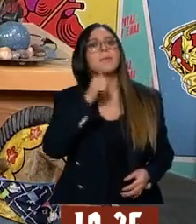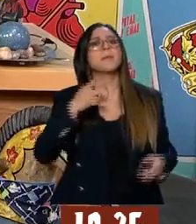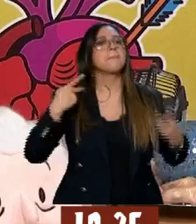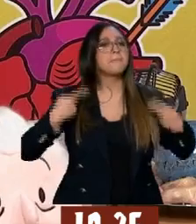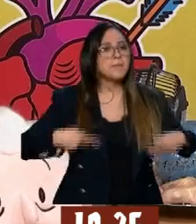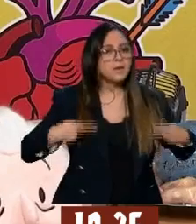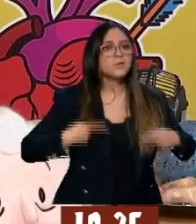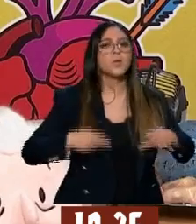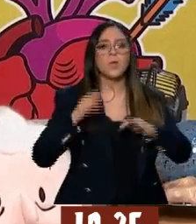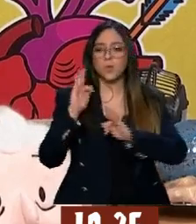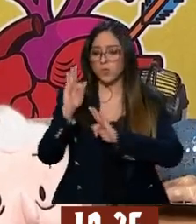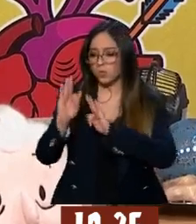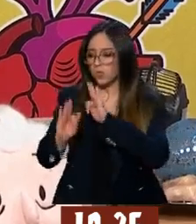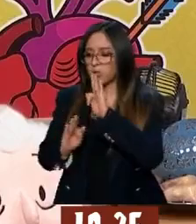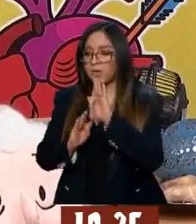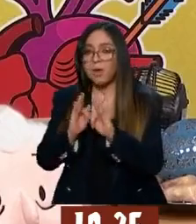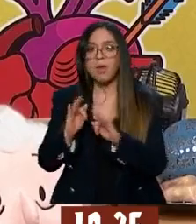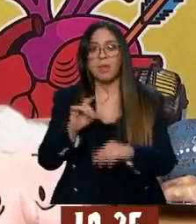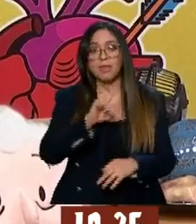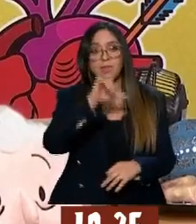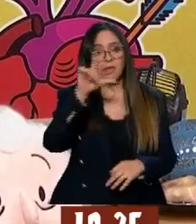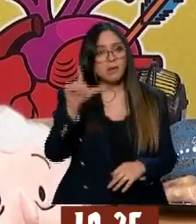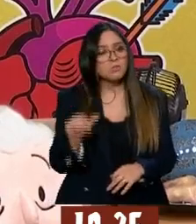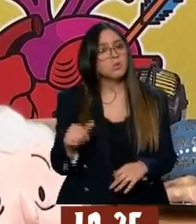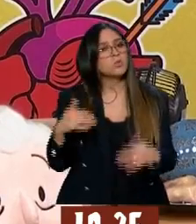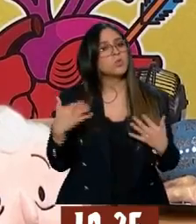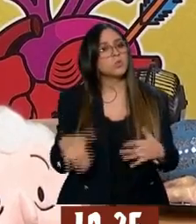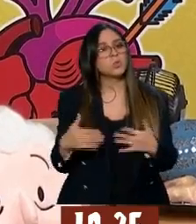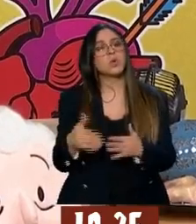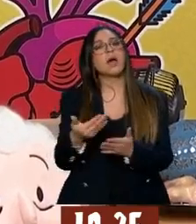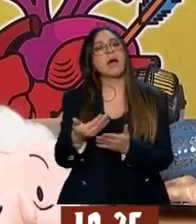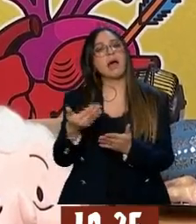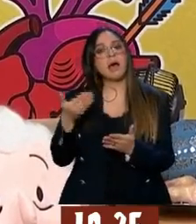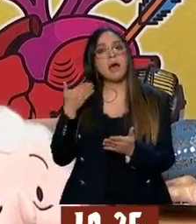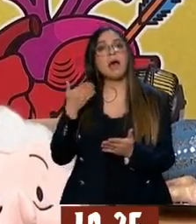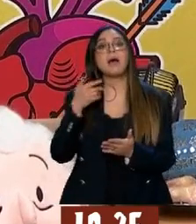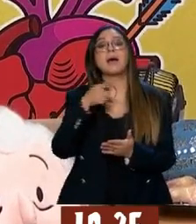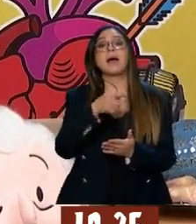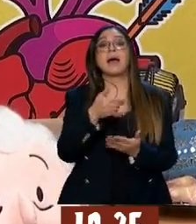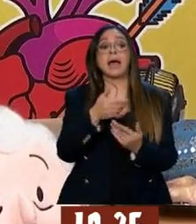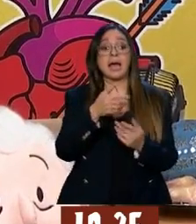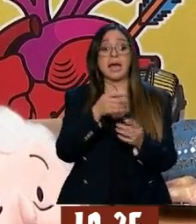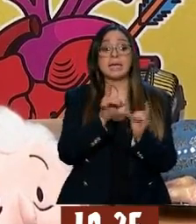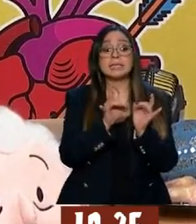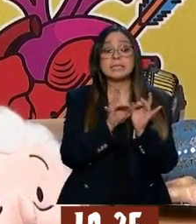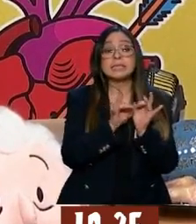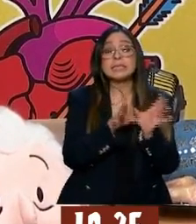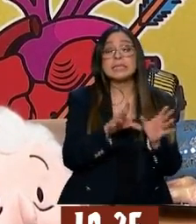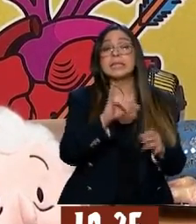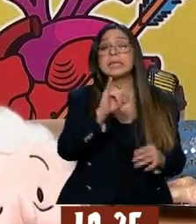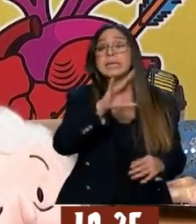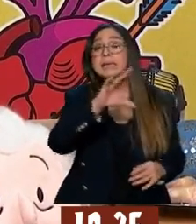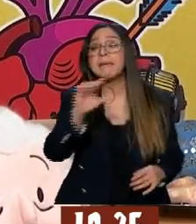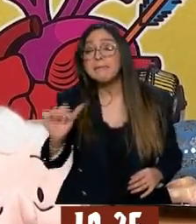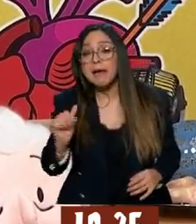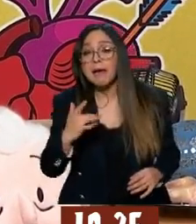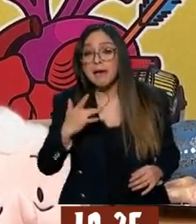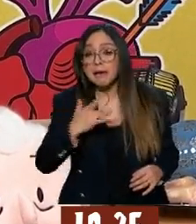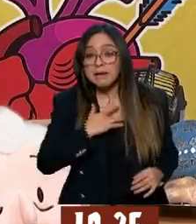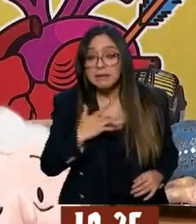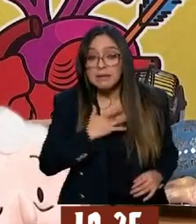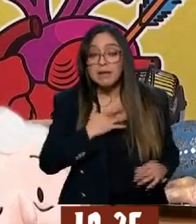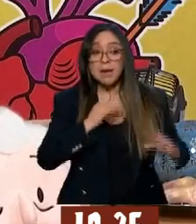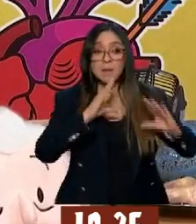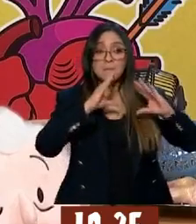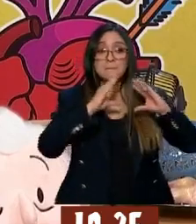los cuidados posteriores son bien importantes cuando usted ya tuvo un infarto o tuvo un accidente cardíaco.